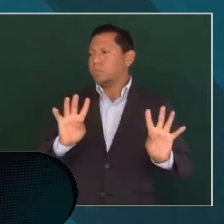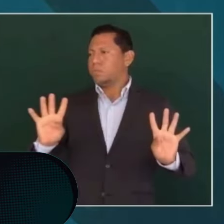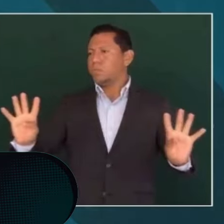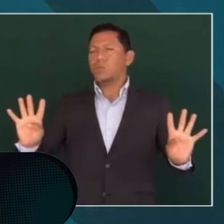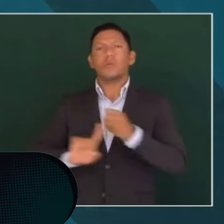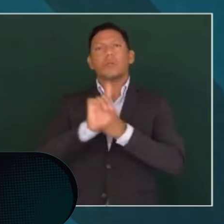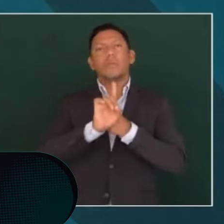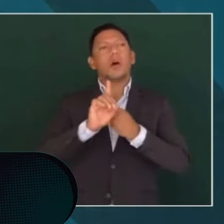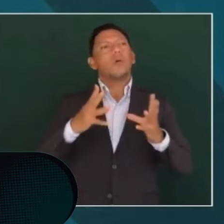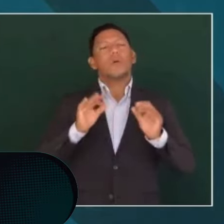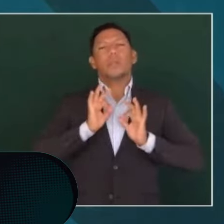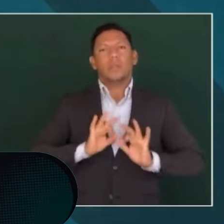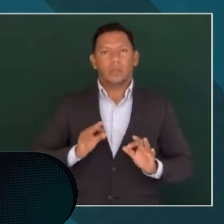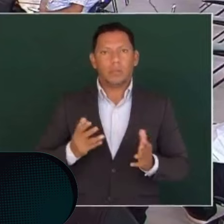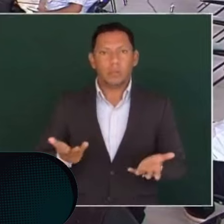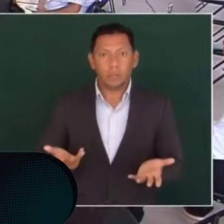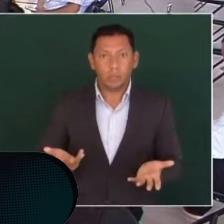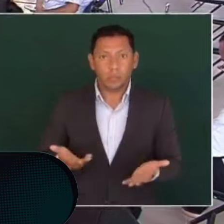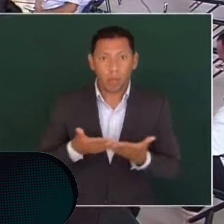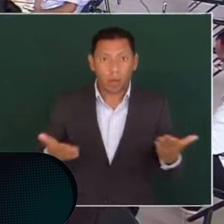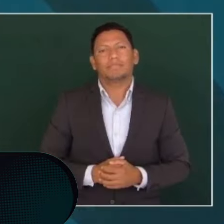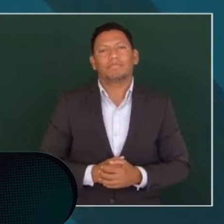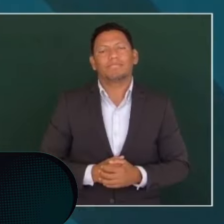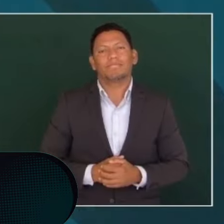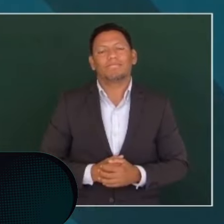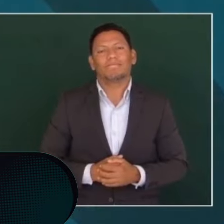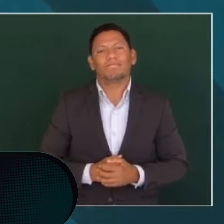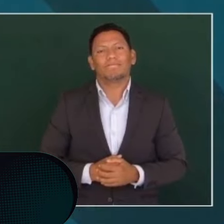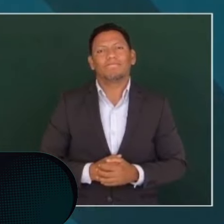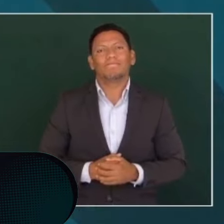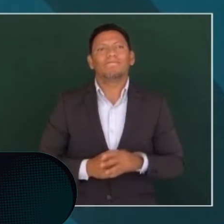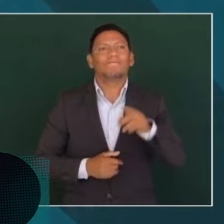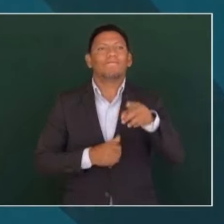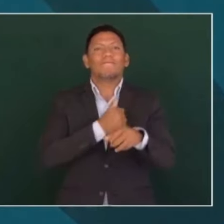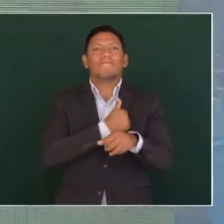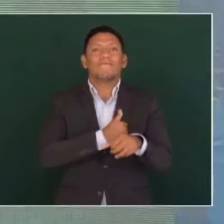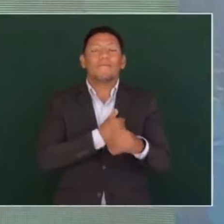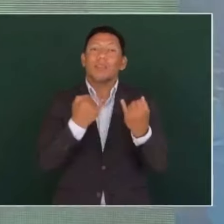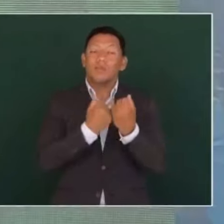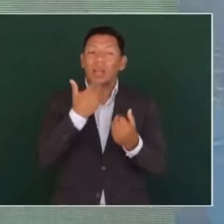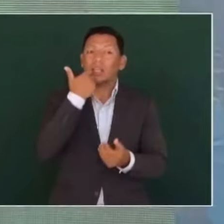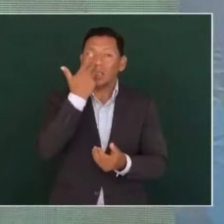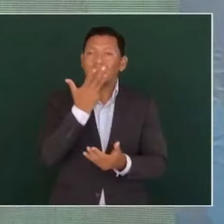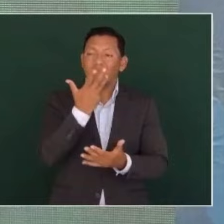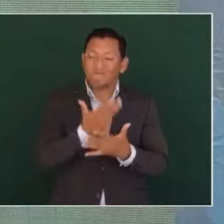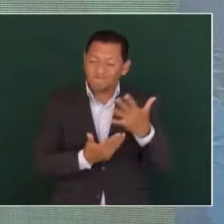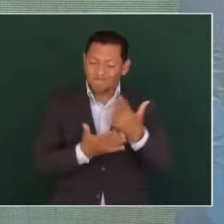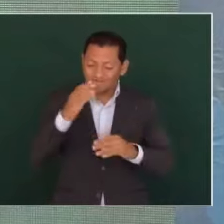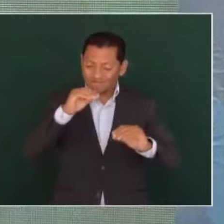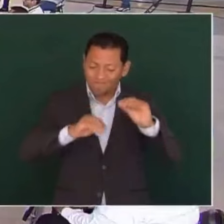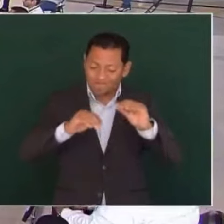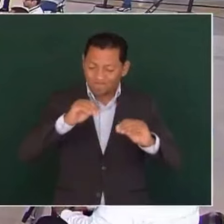el problema. Y ahora Canadá está en lo mismo, queriendo tomar medidas en